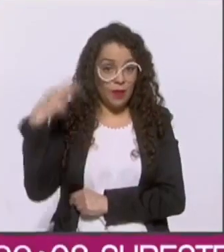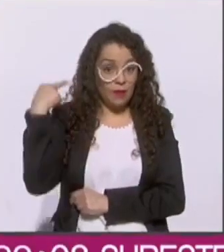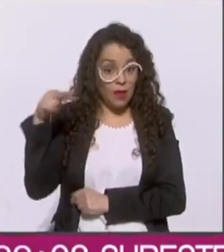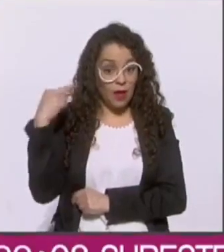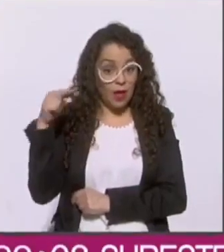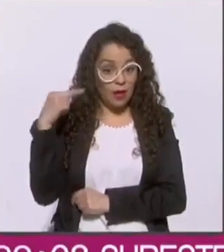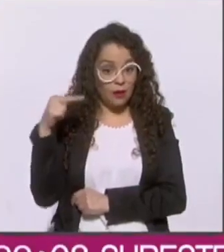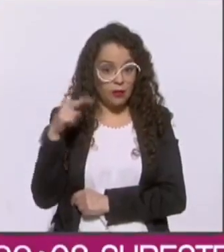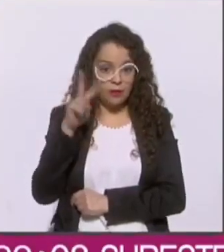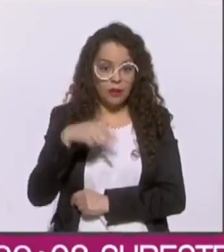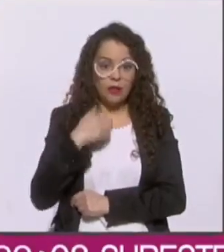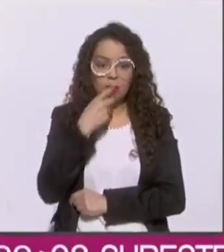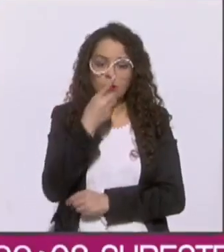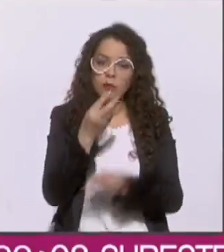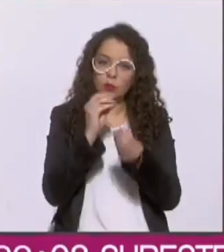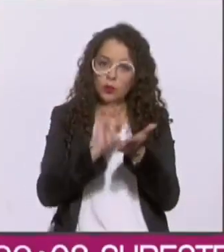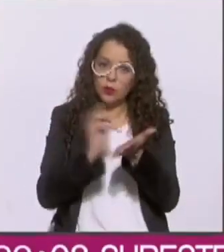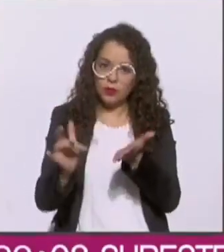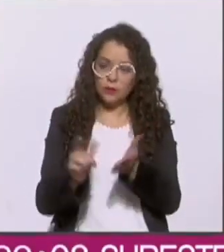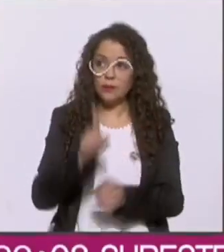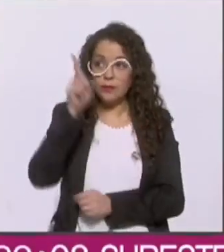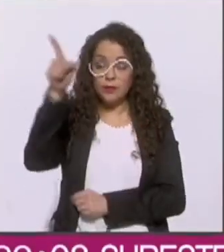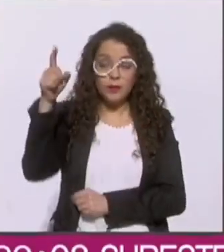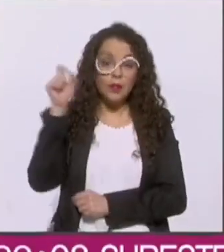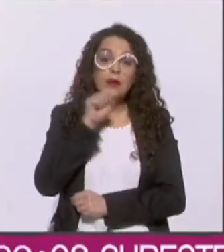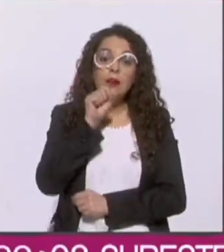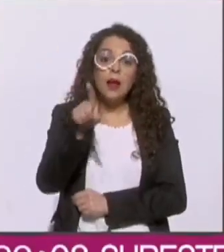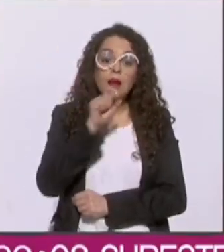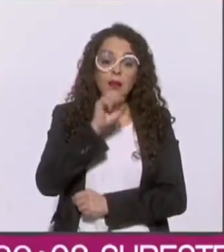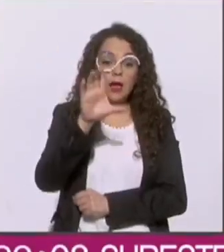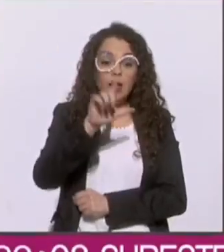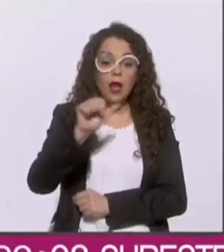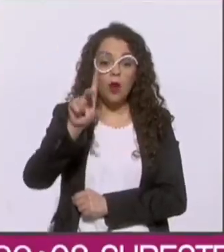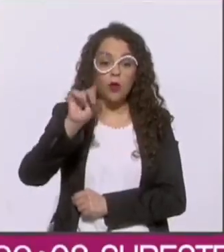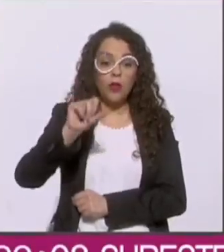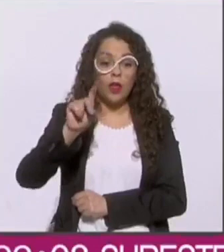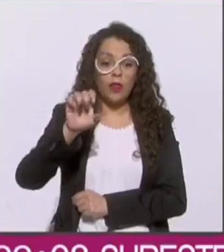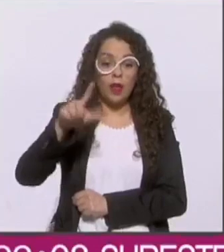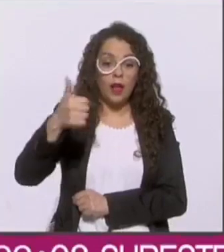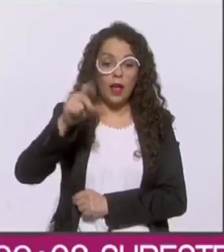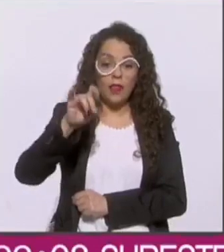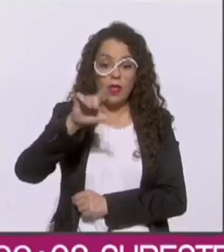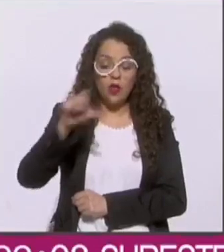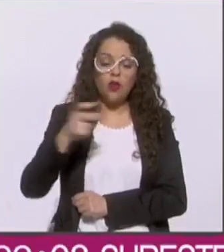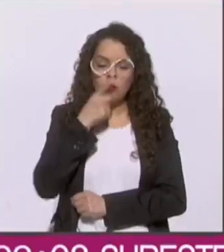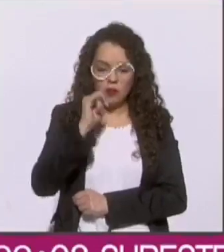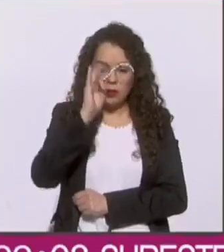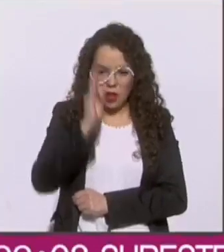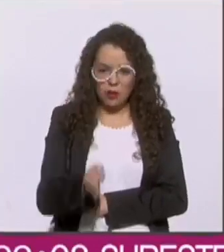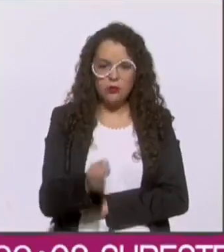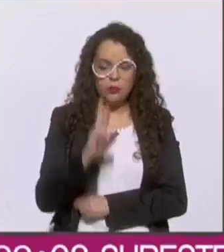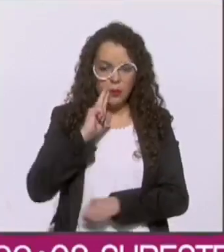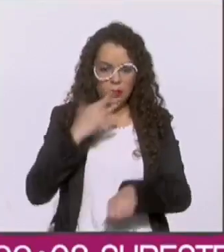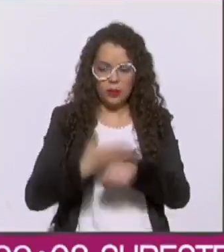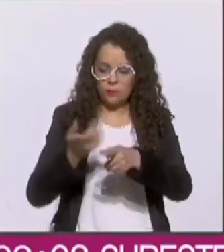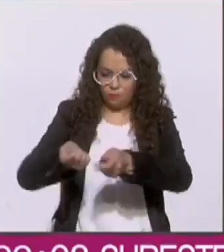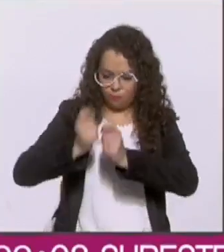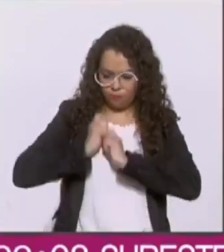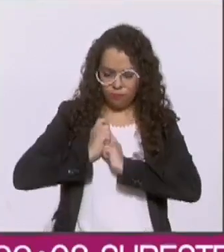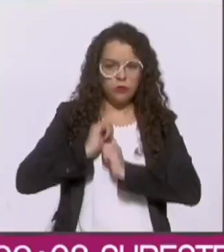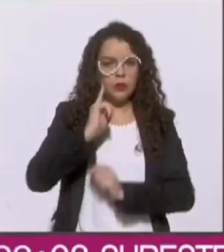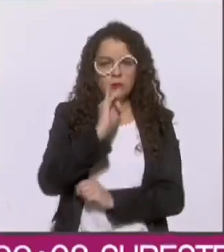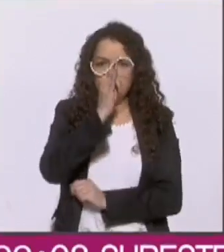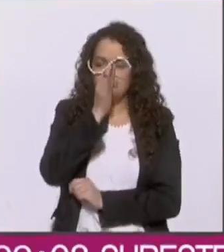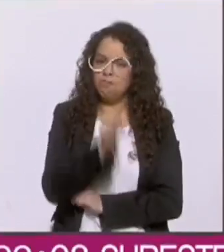con ustedes. La coordinadora en Jalisco, Claudia Delgadillo, dijo que asume con responsabilidad este encargo y